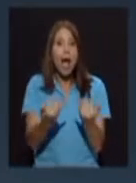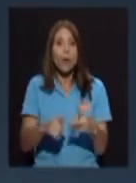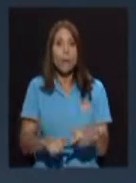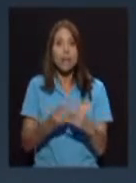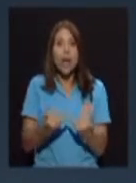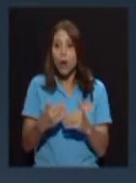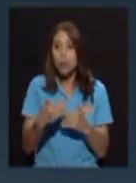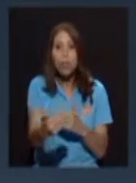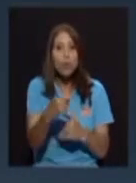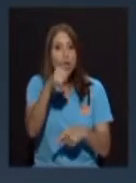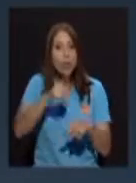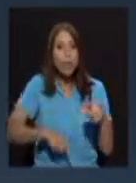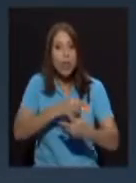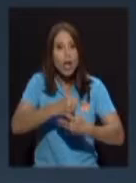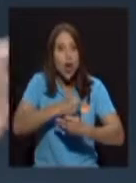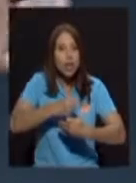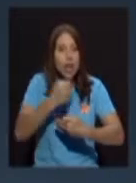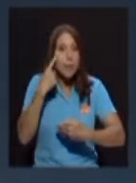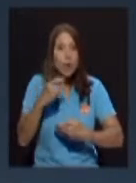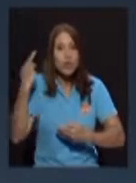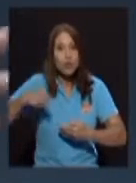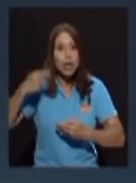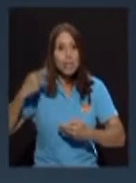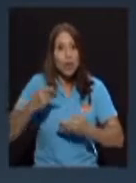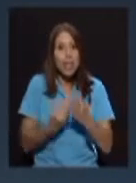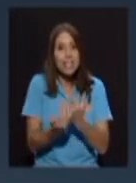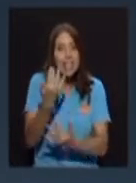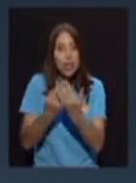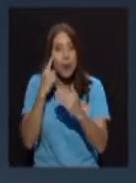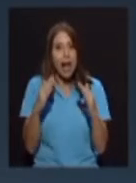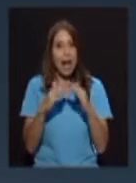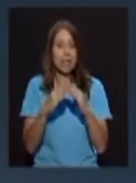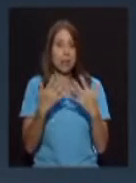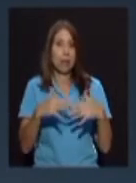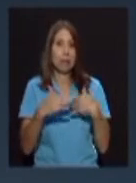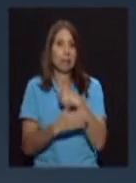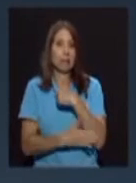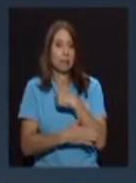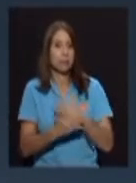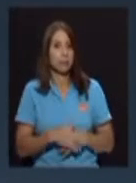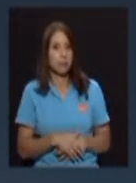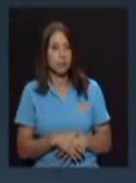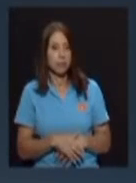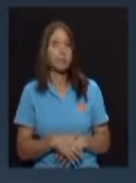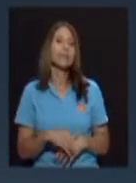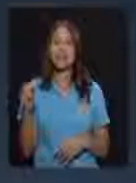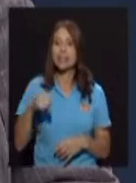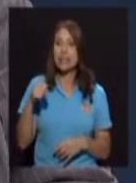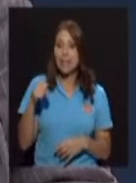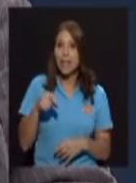cocinar porque es un riesgo de incendio para la casa. Ojalá que sea de madera para los efectos. Sí, de hecho,